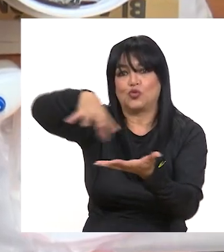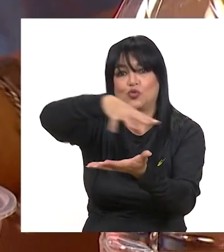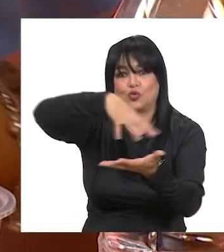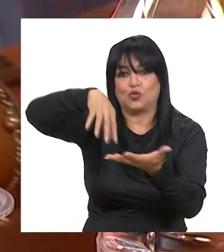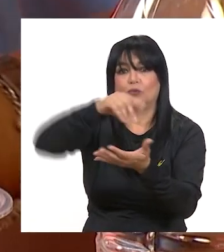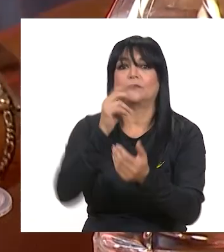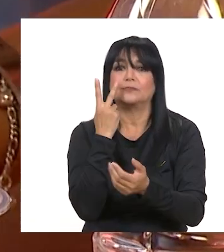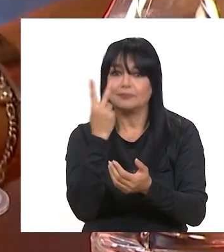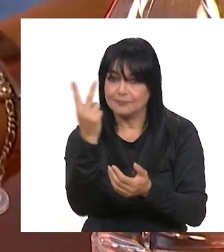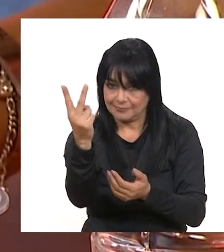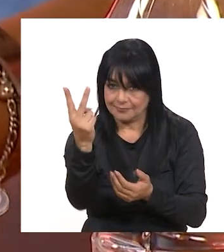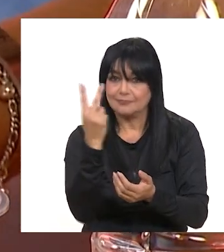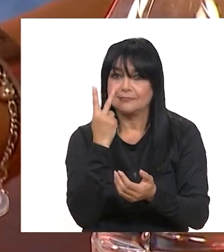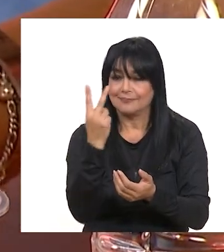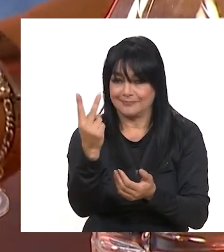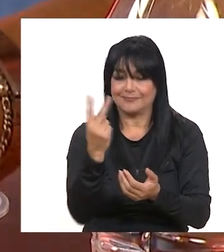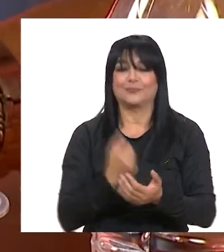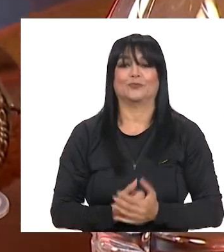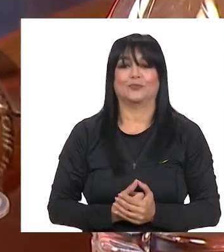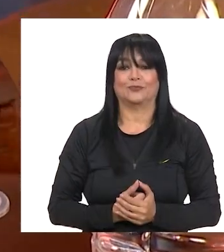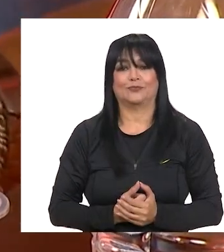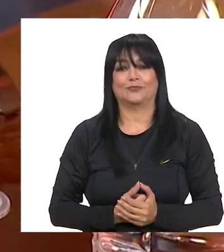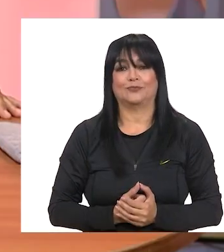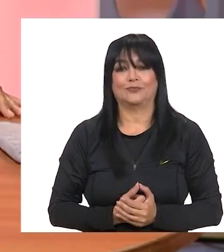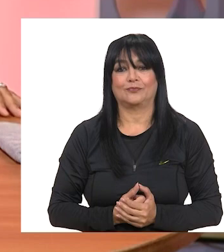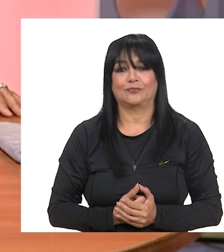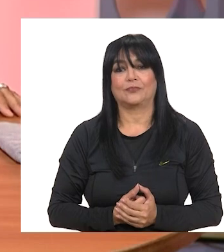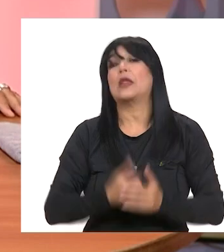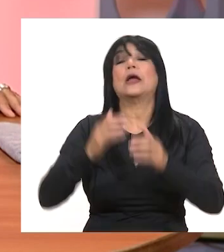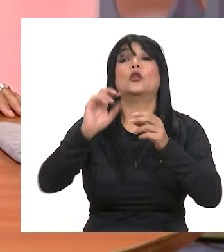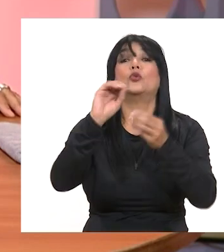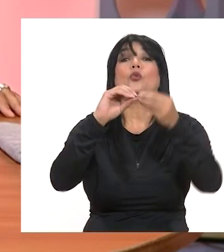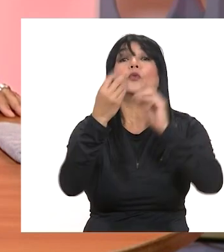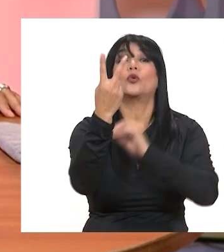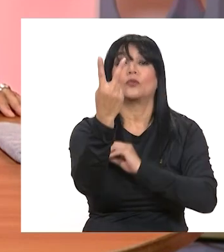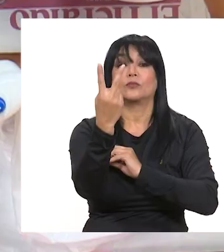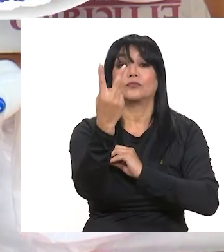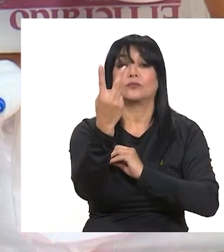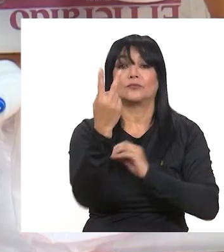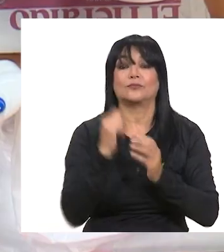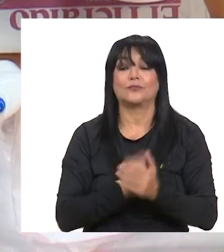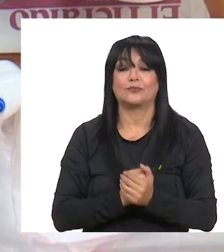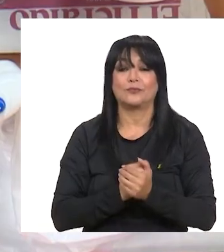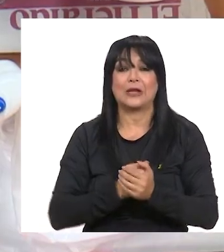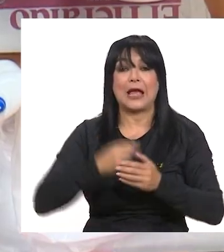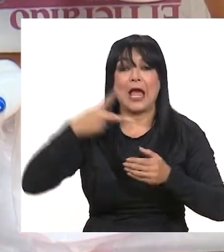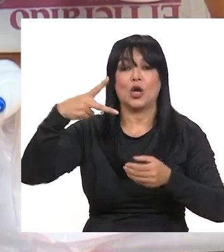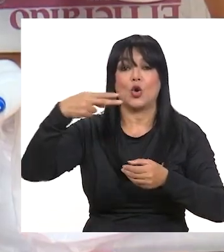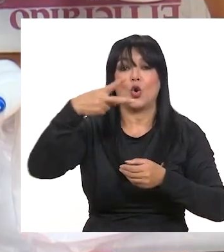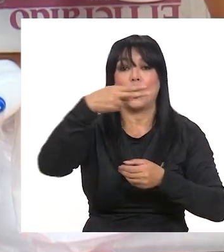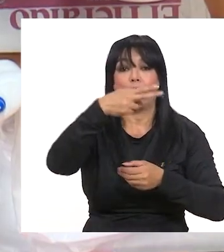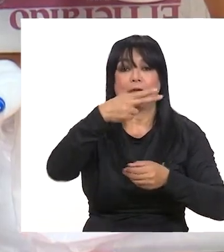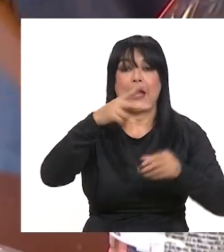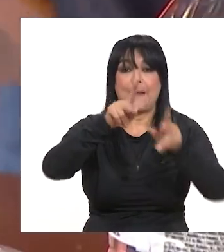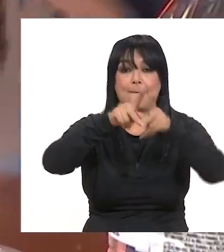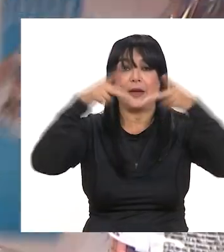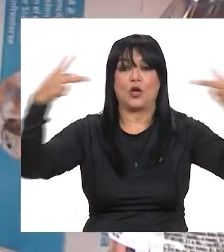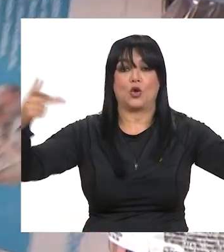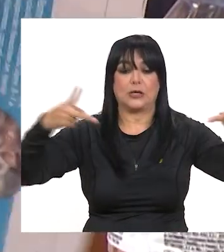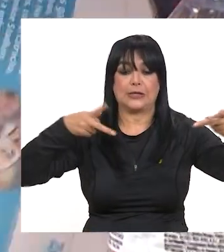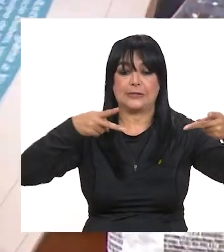pegamento acuoso totalmente homogéneo. Paso 2. Vamos a cortar tiras de